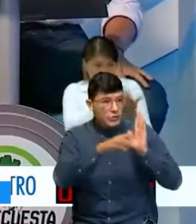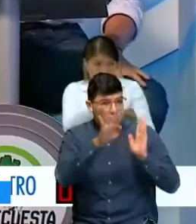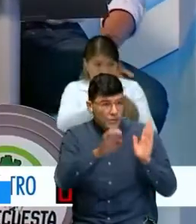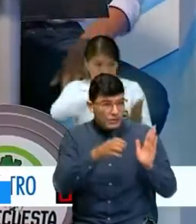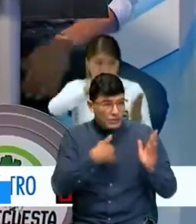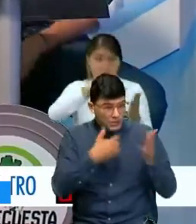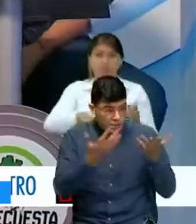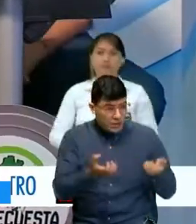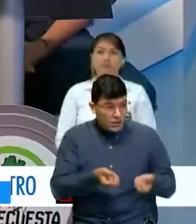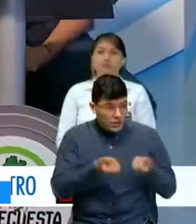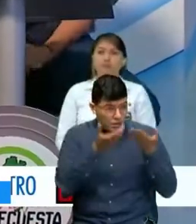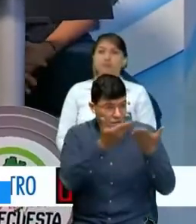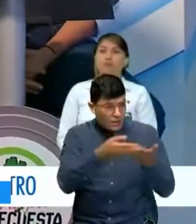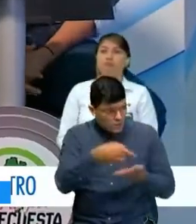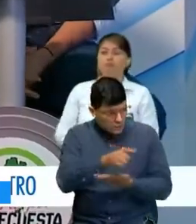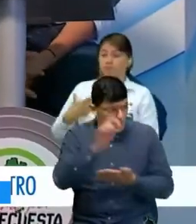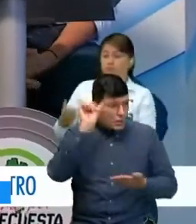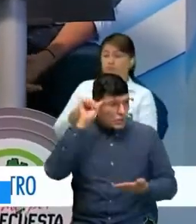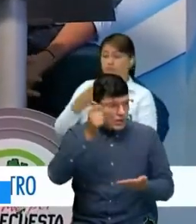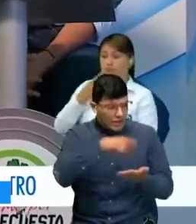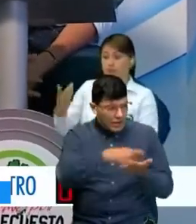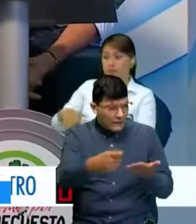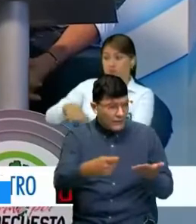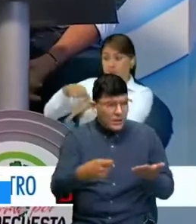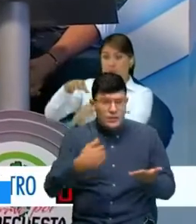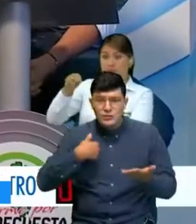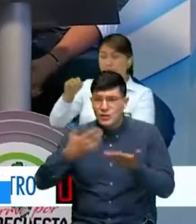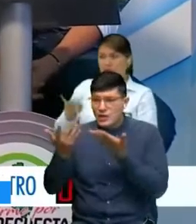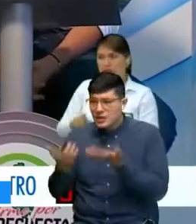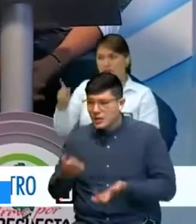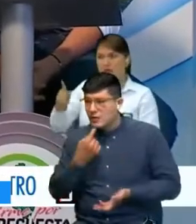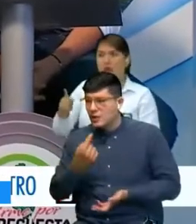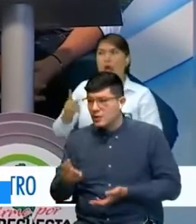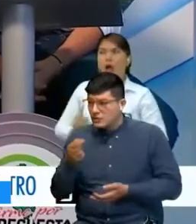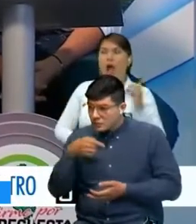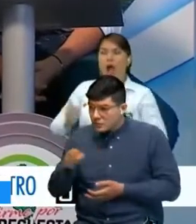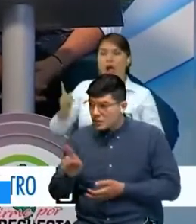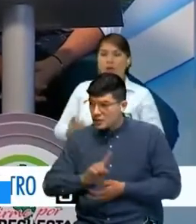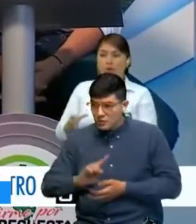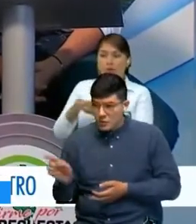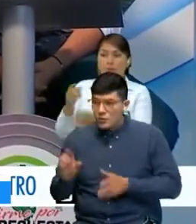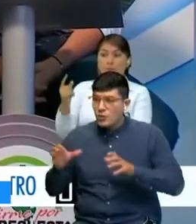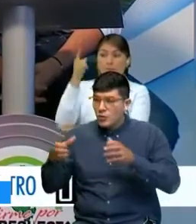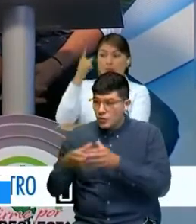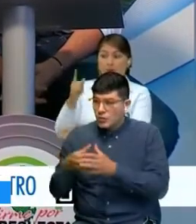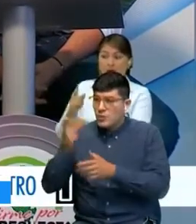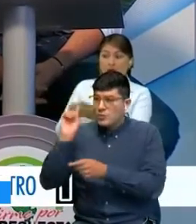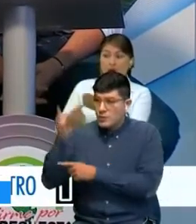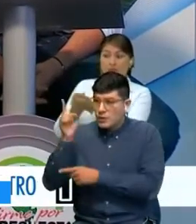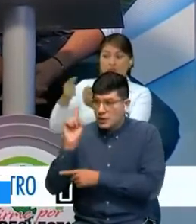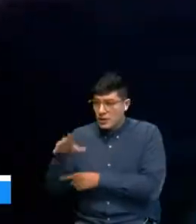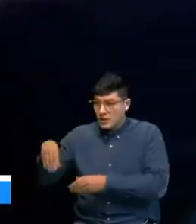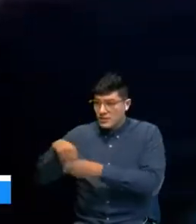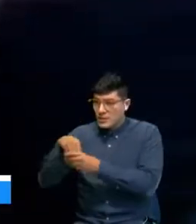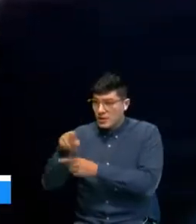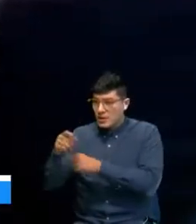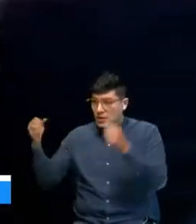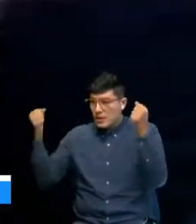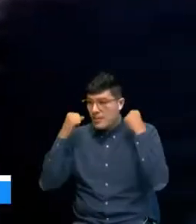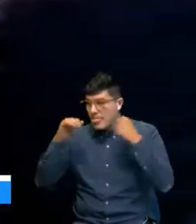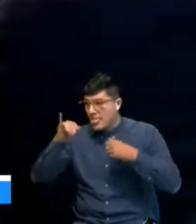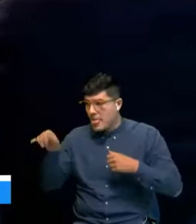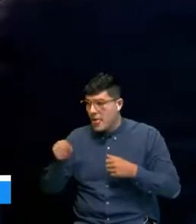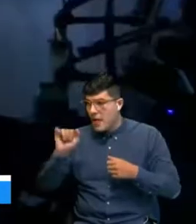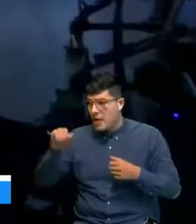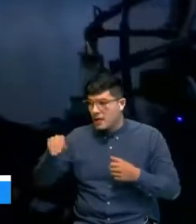por hermano yo sí quiero decirle al doctor mario josé que no niegue el grupo político que está en la piel cuestan a jaime durán barrera